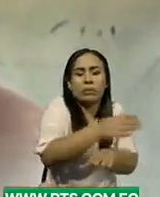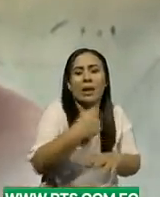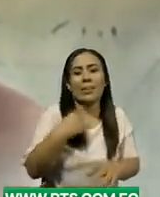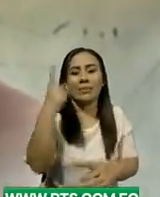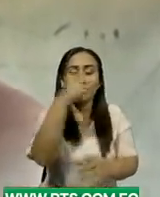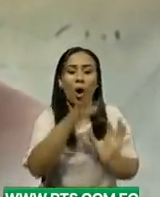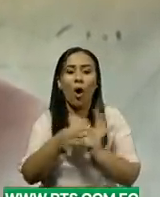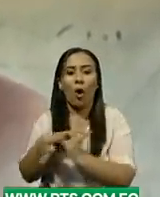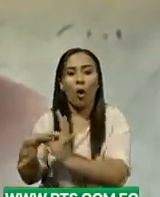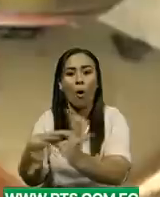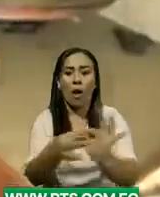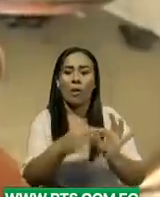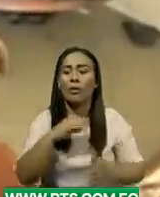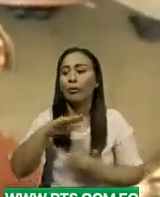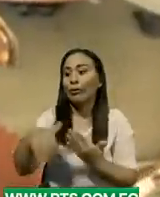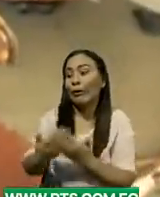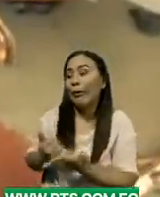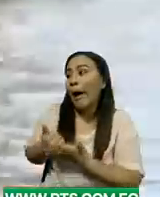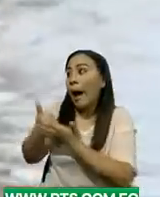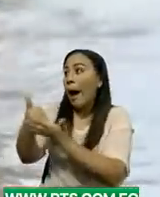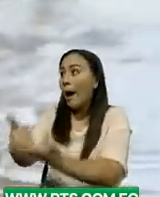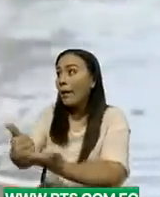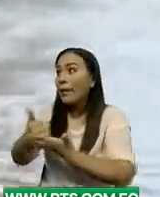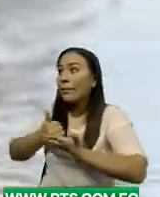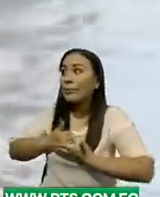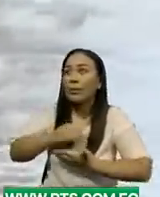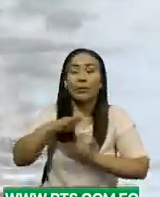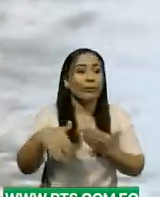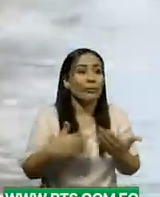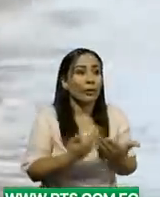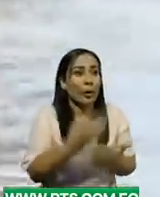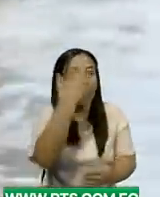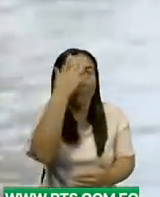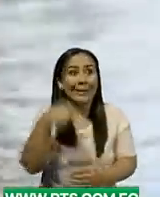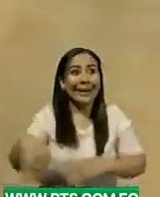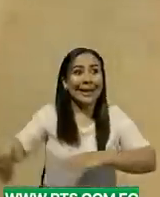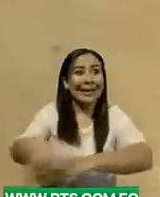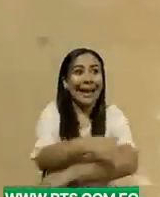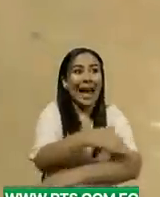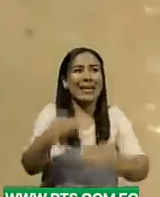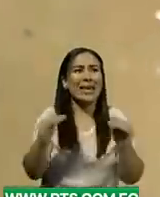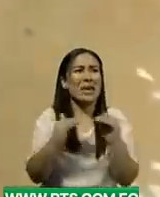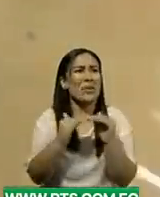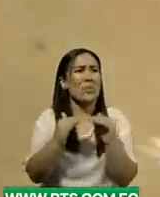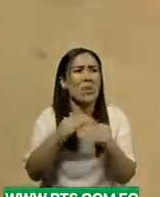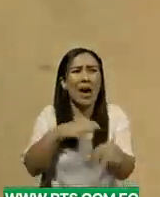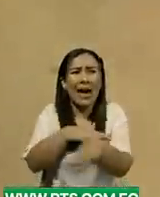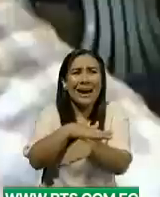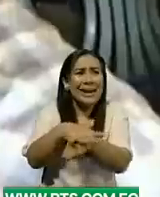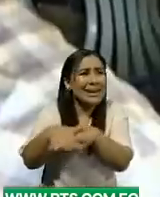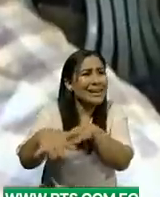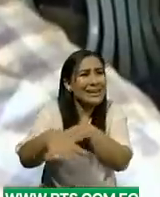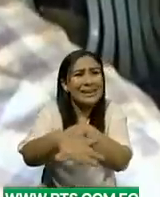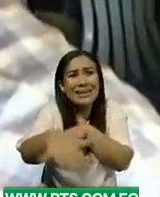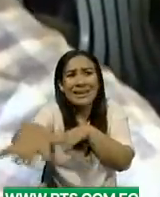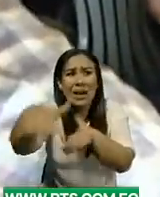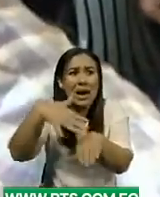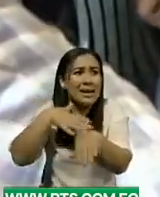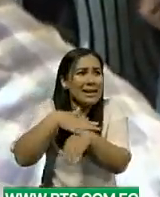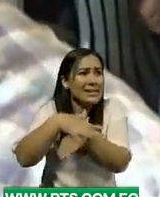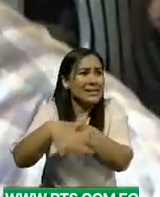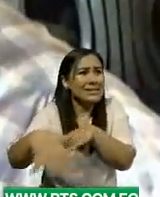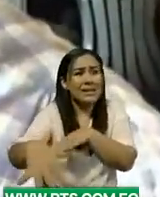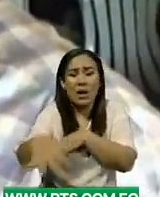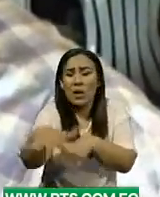acá. Nos dimos la mano, como es costumbre ya. Las calles terminaron siendo literalmente un río. Este río tiene